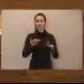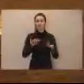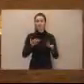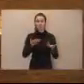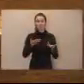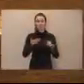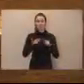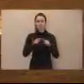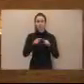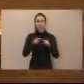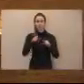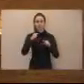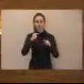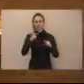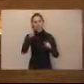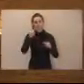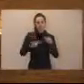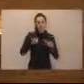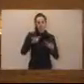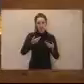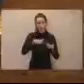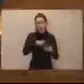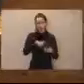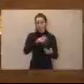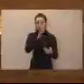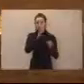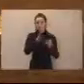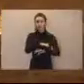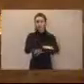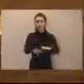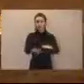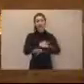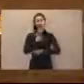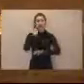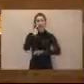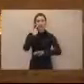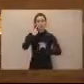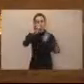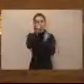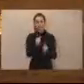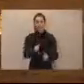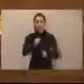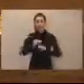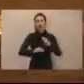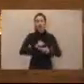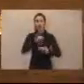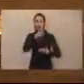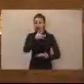contrastar. No podemos contrastar porque en esta Administración no es posible saber cuál es el estado de la ejecución presupuestaria al día.